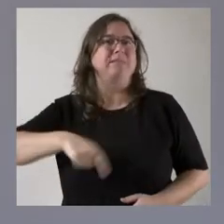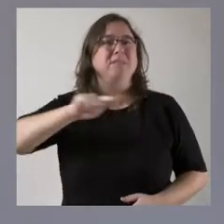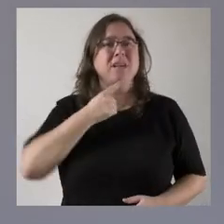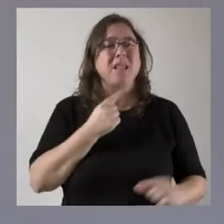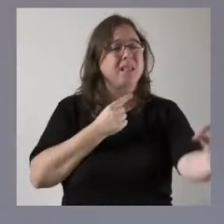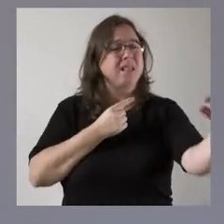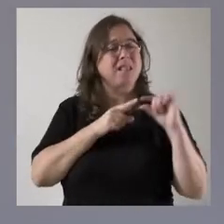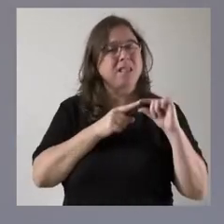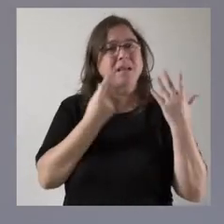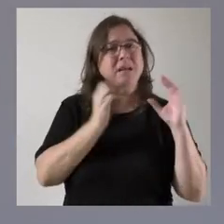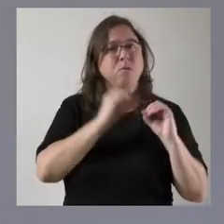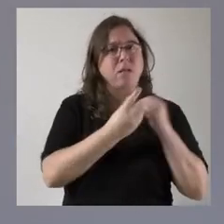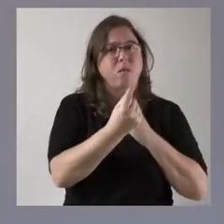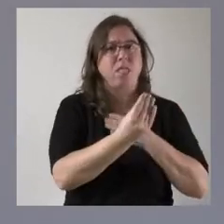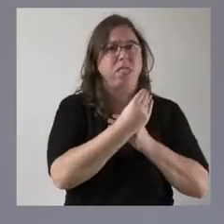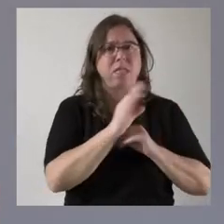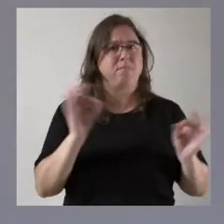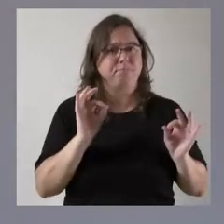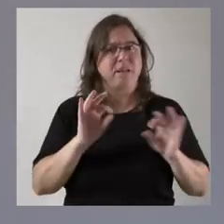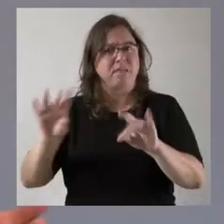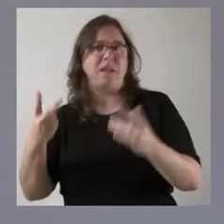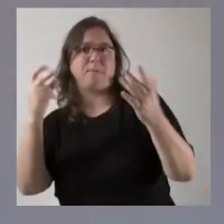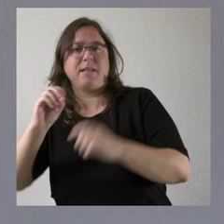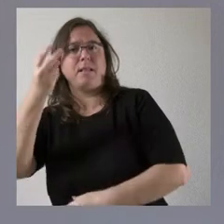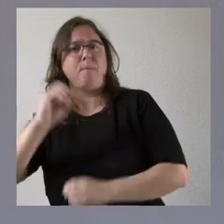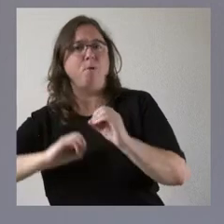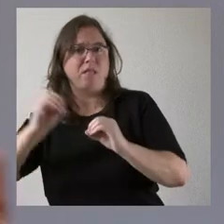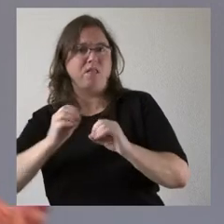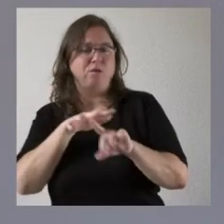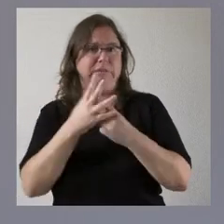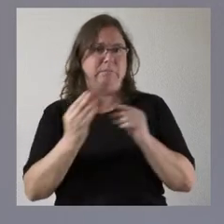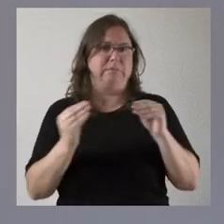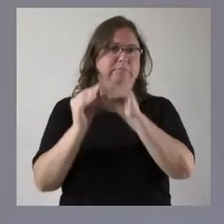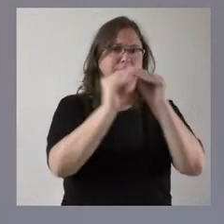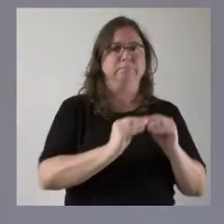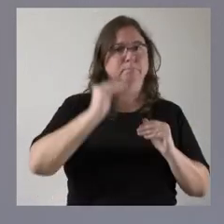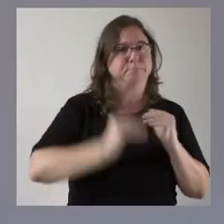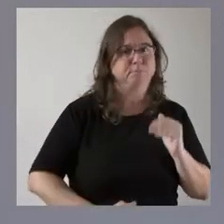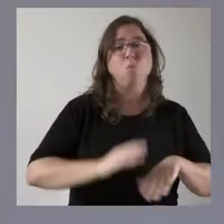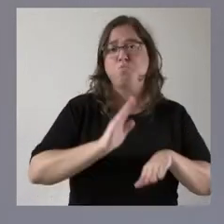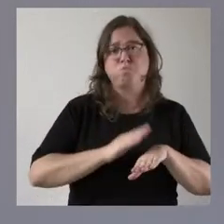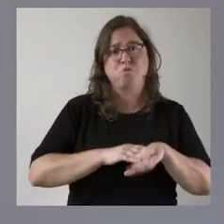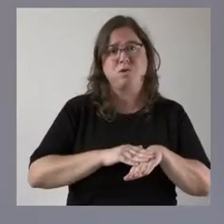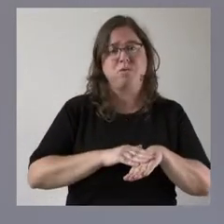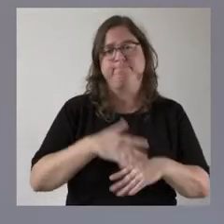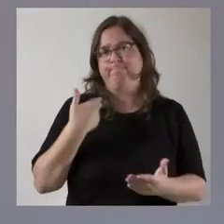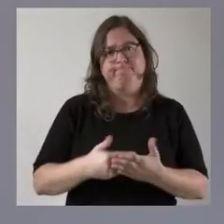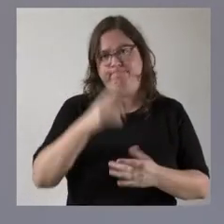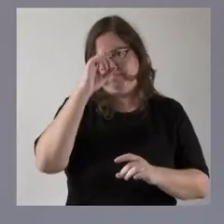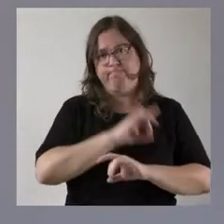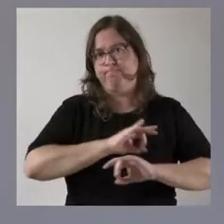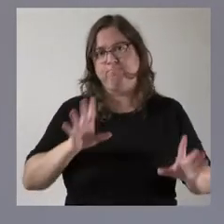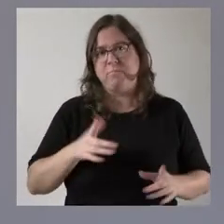Únicamente con el 6% de los recursos del sistema de financiación del conjunto nacional y por tanto eso demuestra claramente